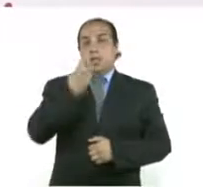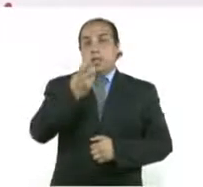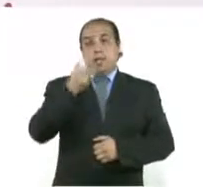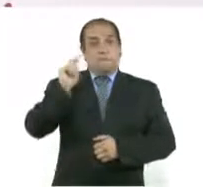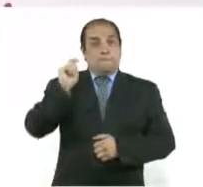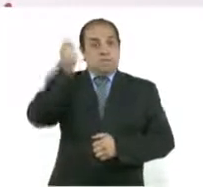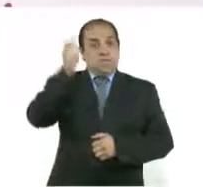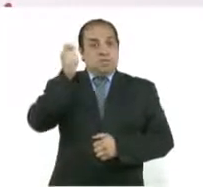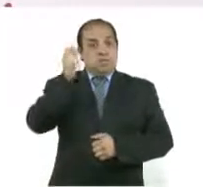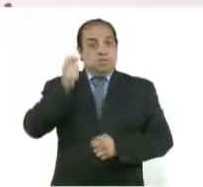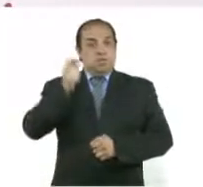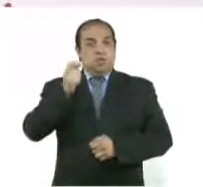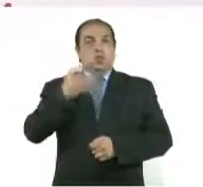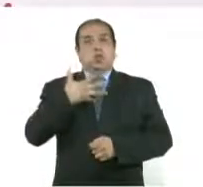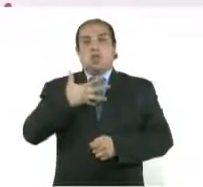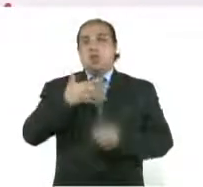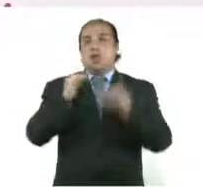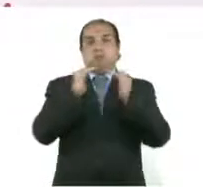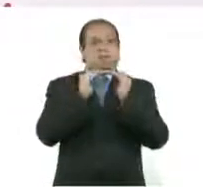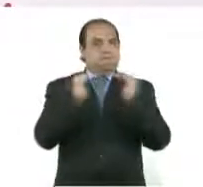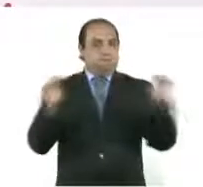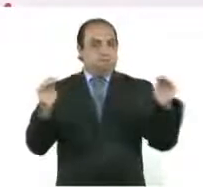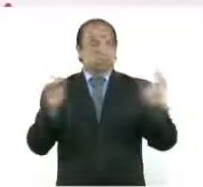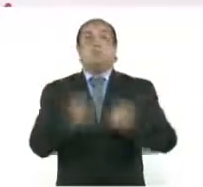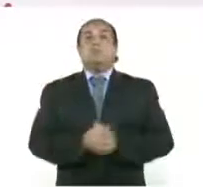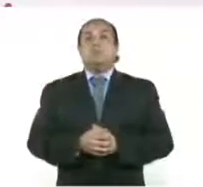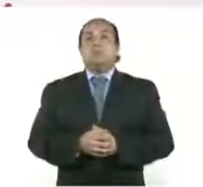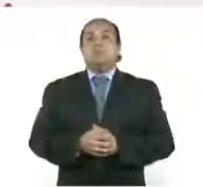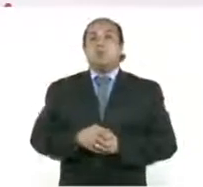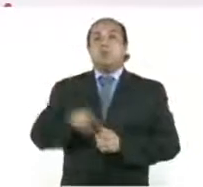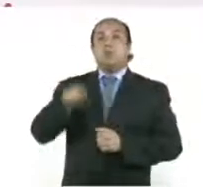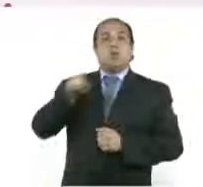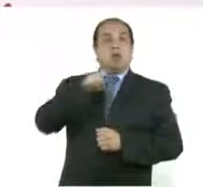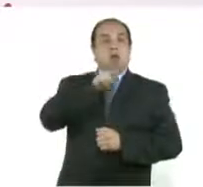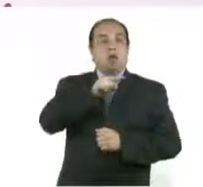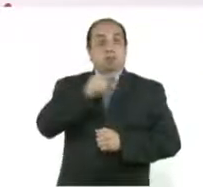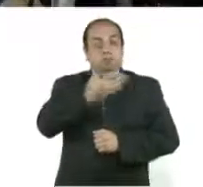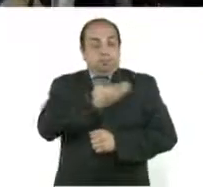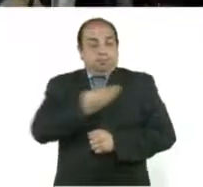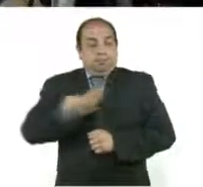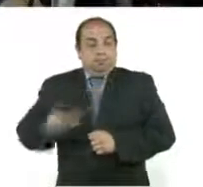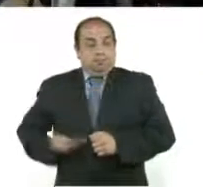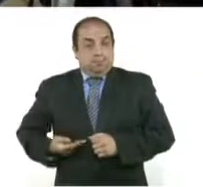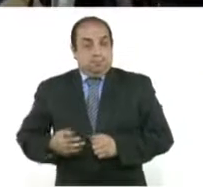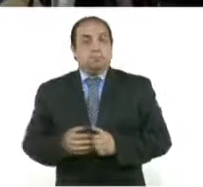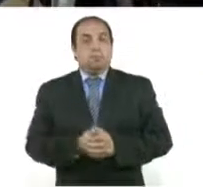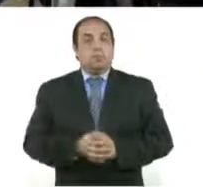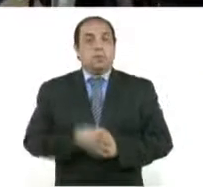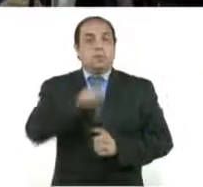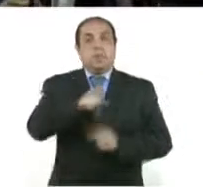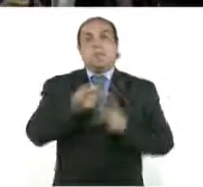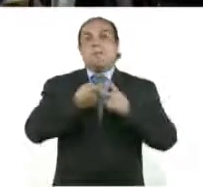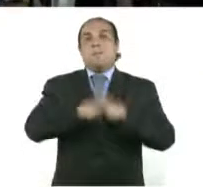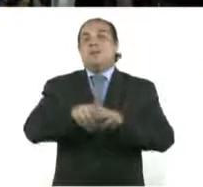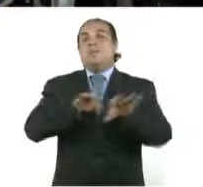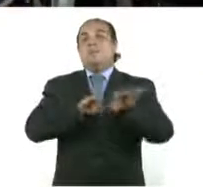una pensión universal. Y el señor presidente, en cuanto llegó al